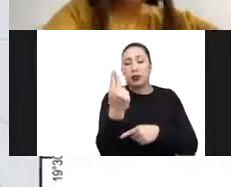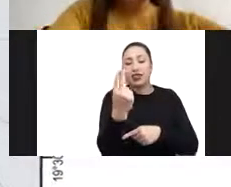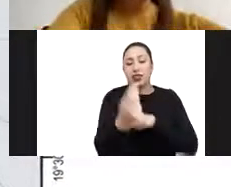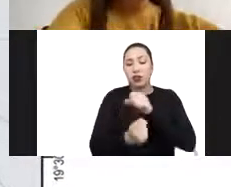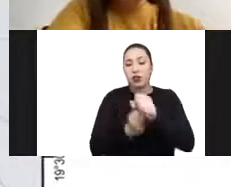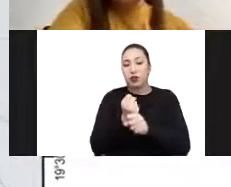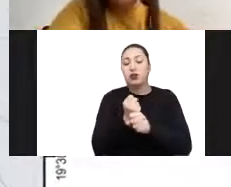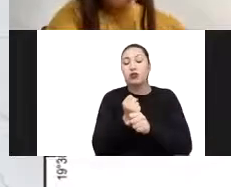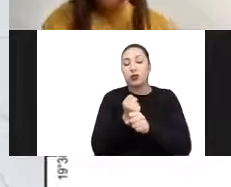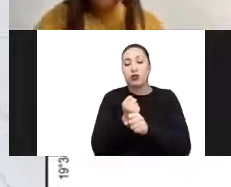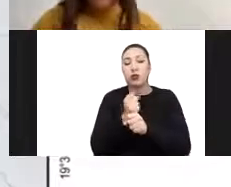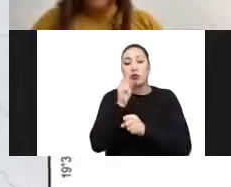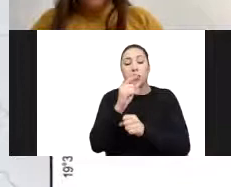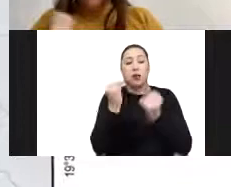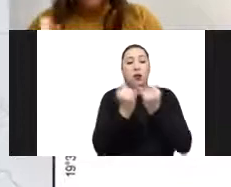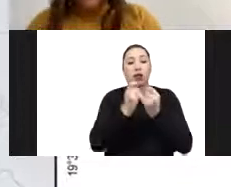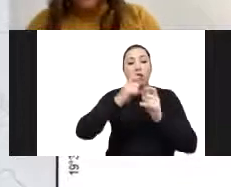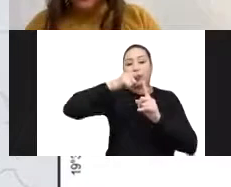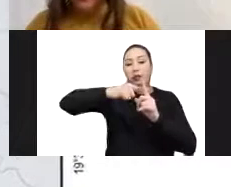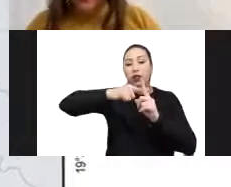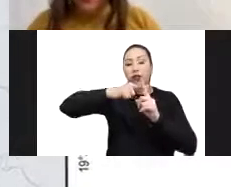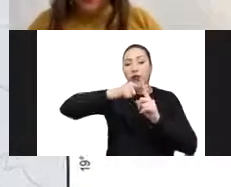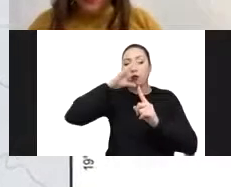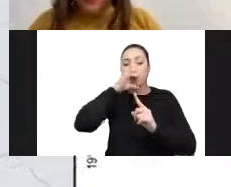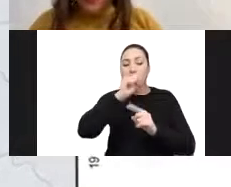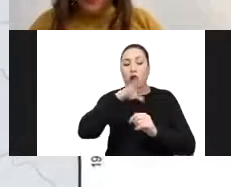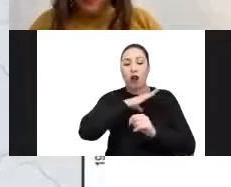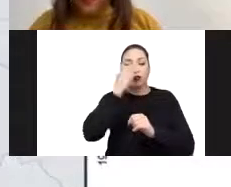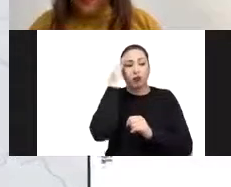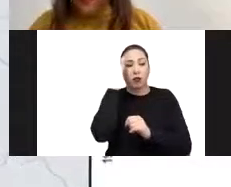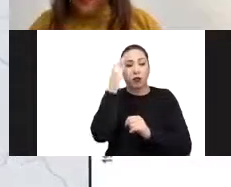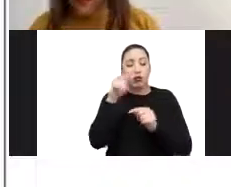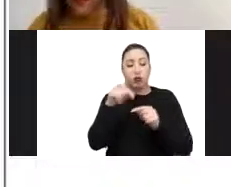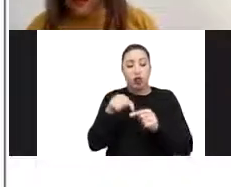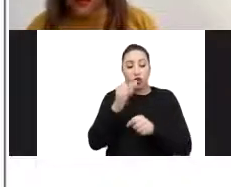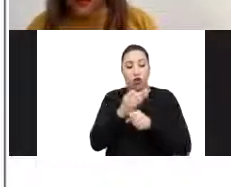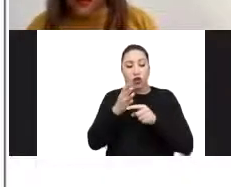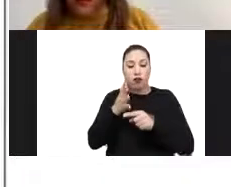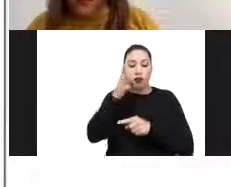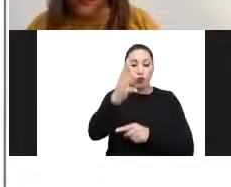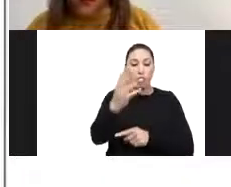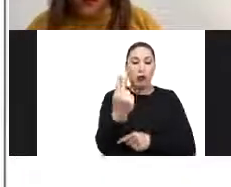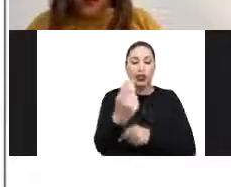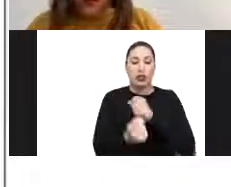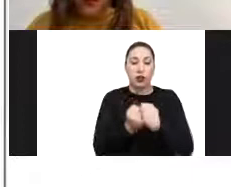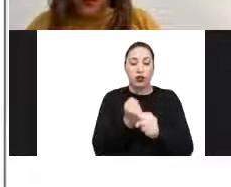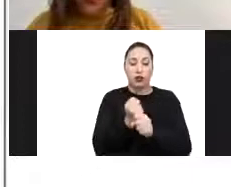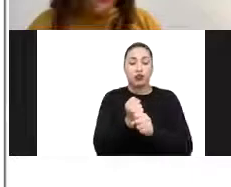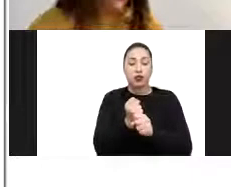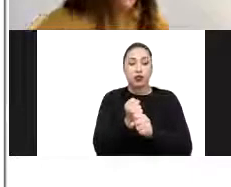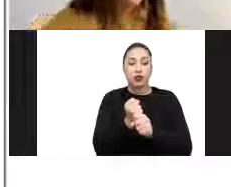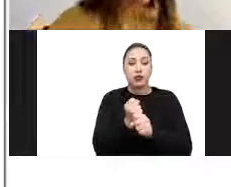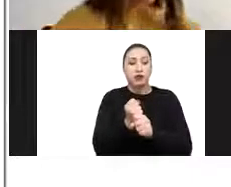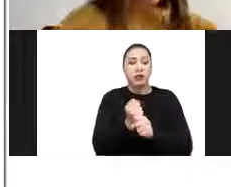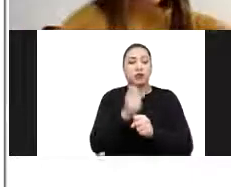los rangos de cambios en la temperatura, también para un periodo de ahora a 25 años. La precipitación